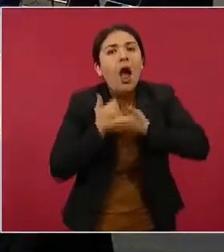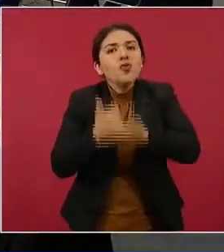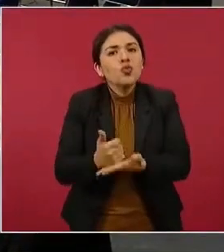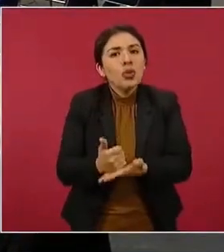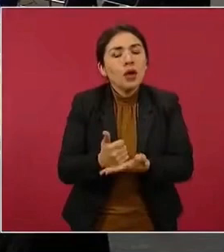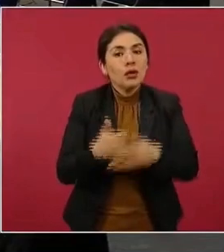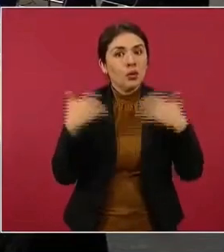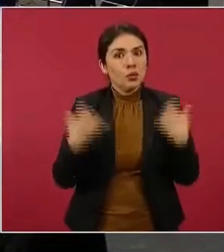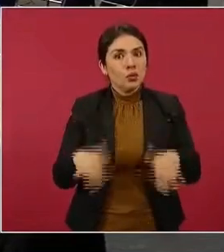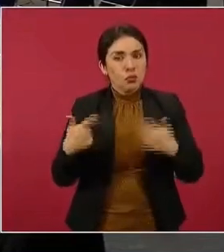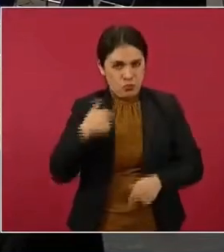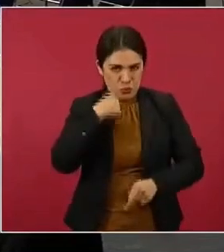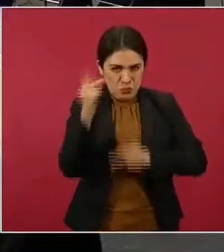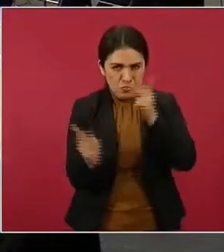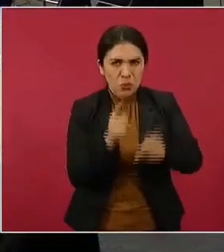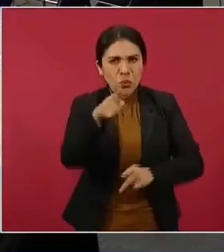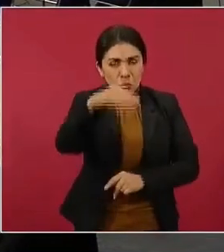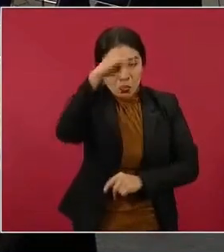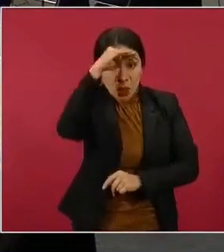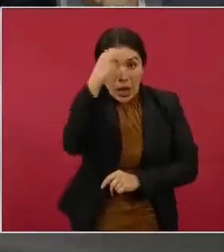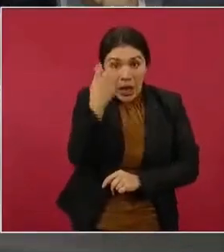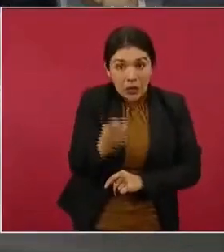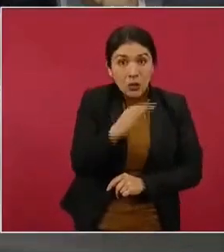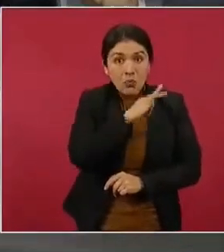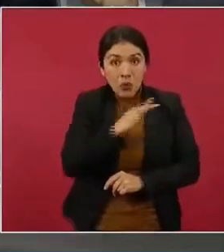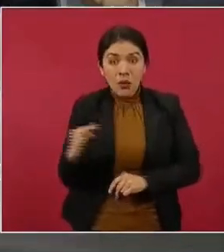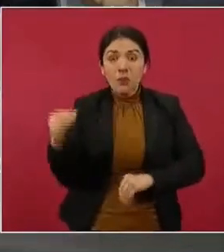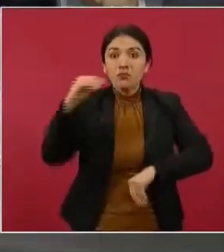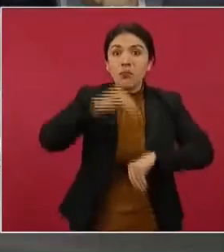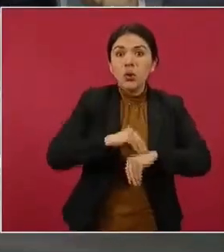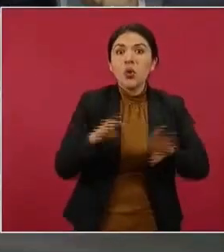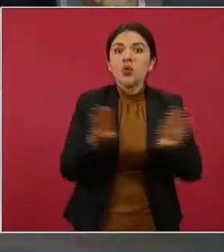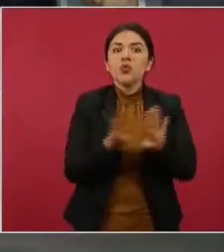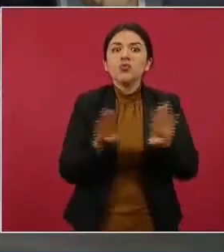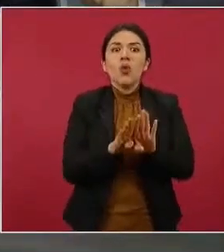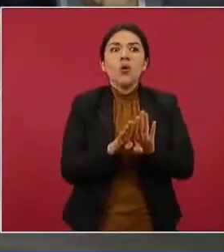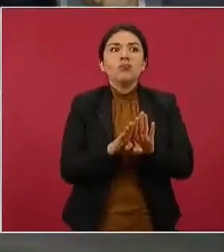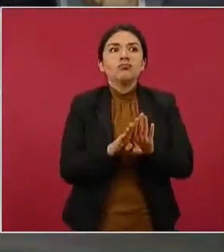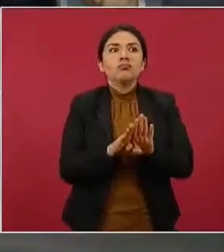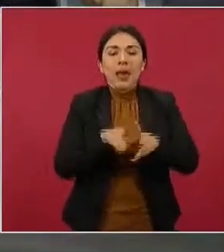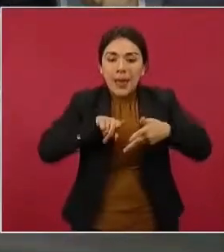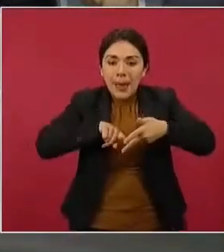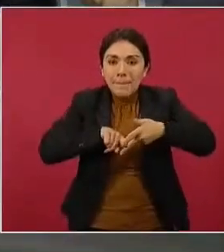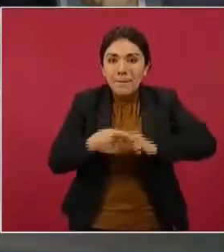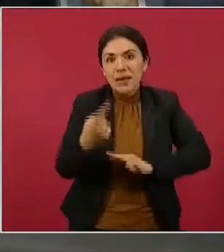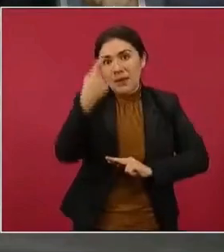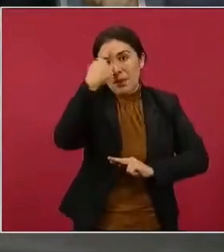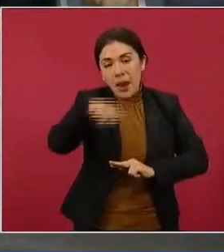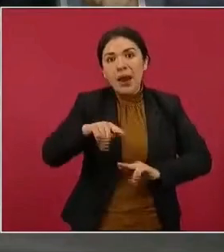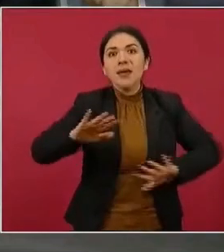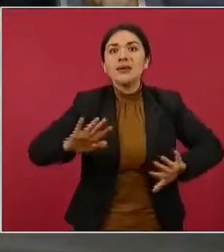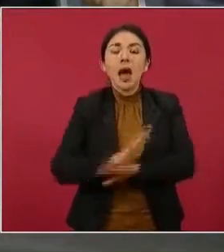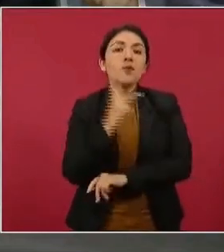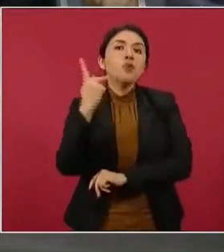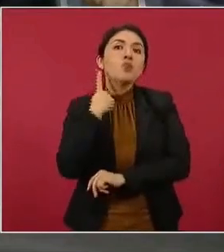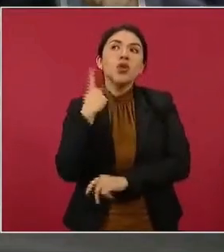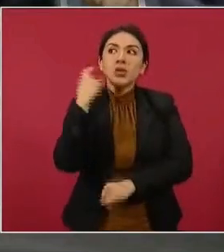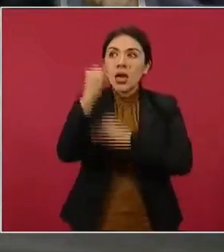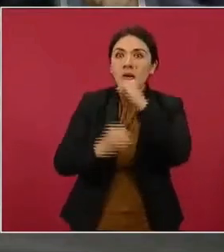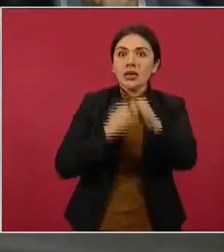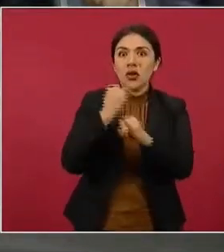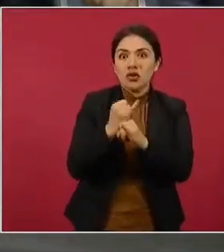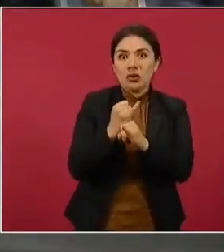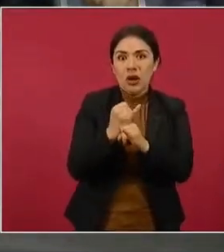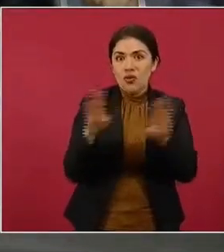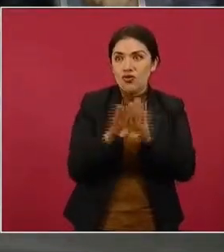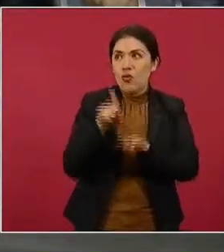si esto usted considera que pudiera ser incluso un viraje o un inicio de viraje en políticas internacionales como la del